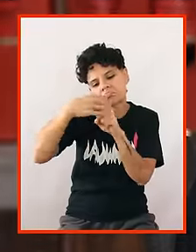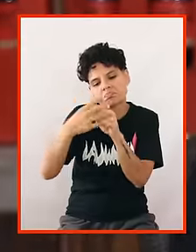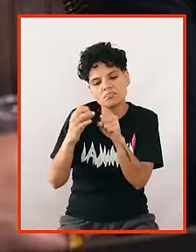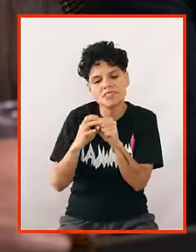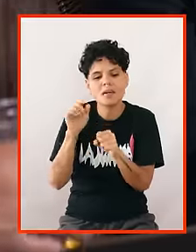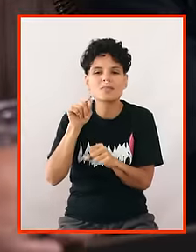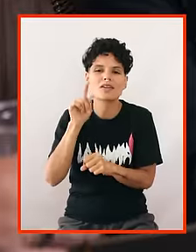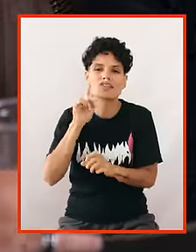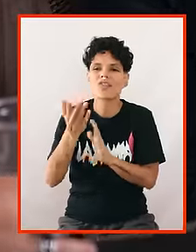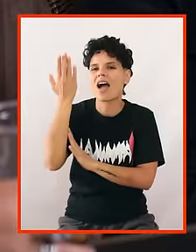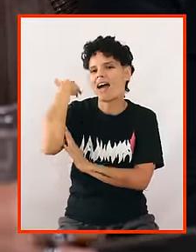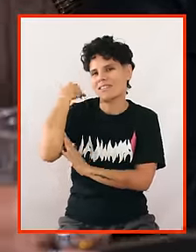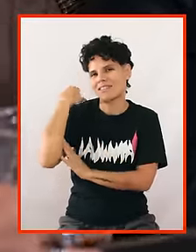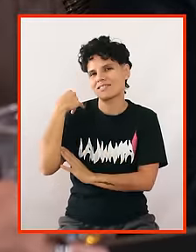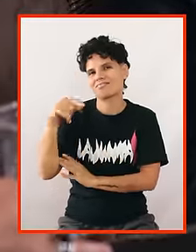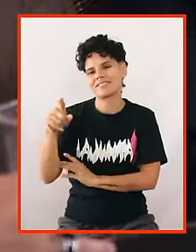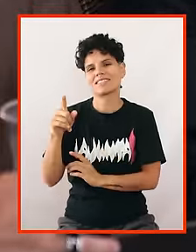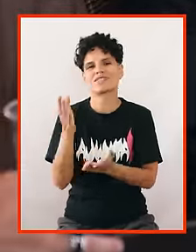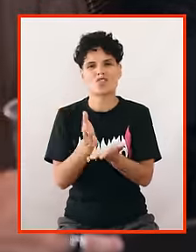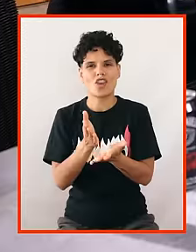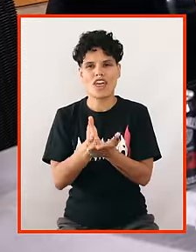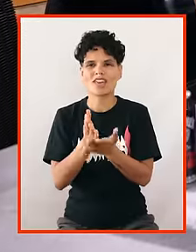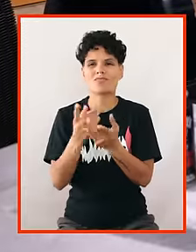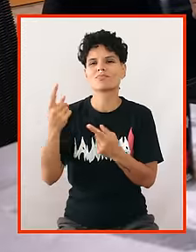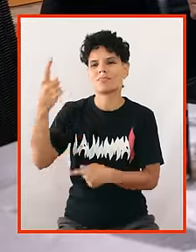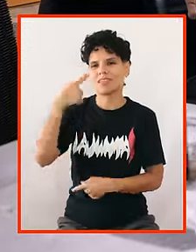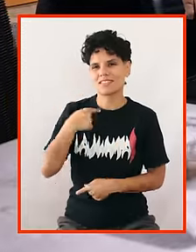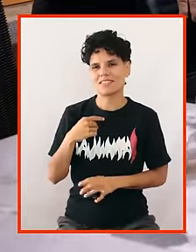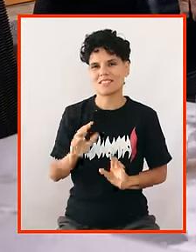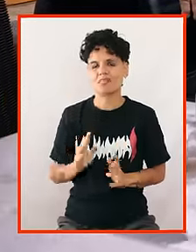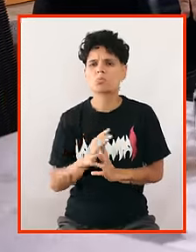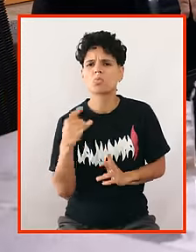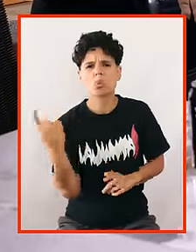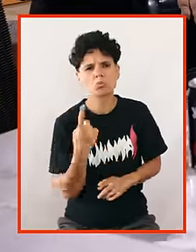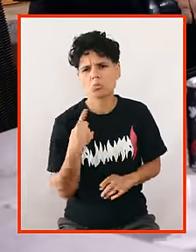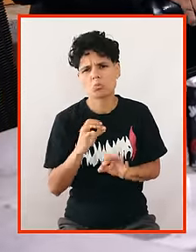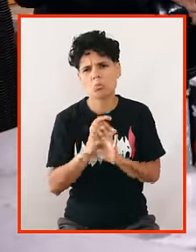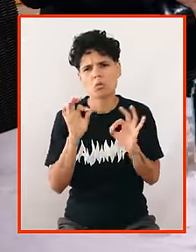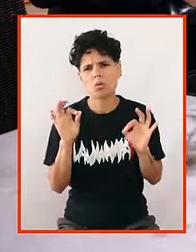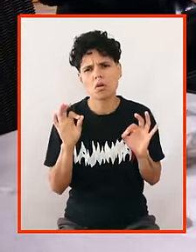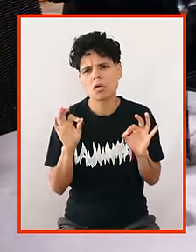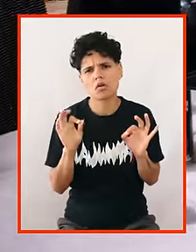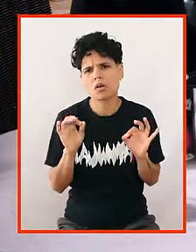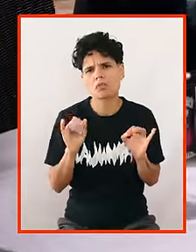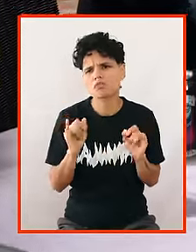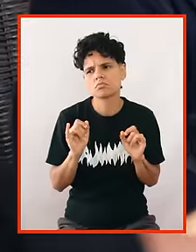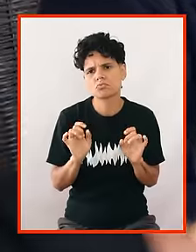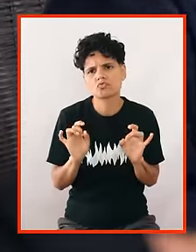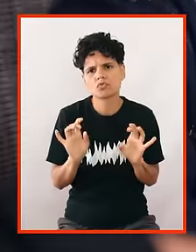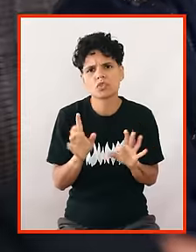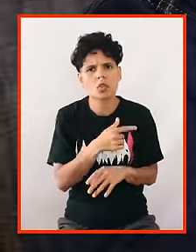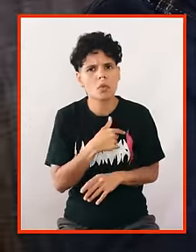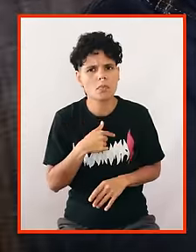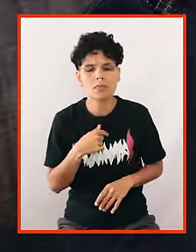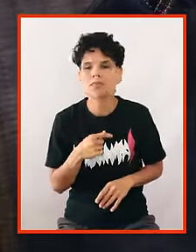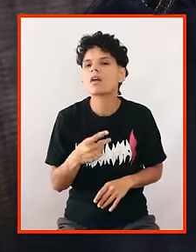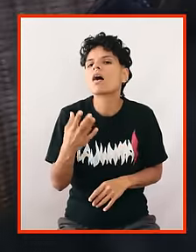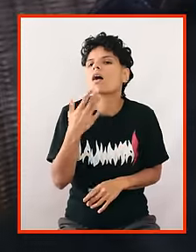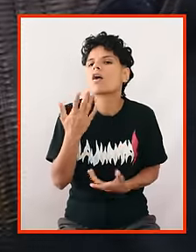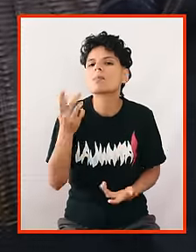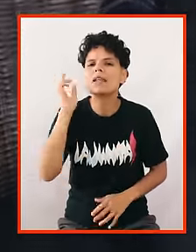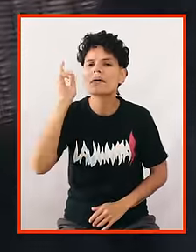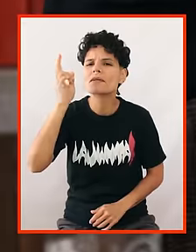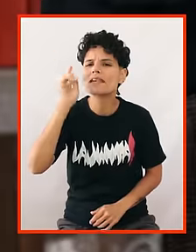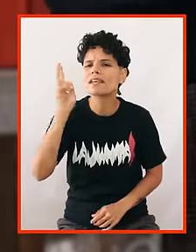Sí. Claro. Pero ese era un apodo del colegio. Del colegio, del claro. Del colegio. Sí, pero entre nosotros nunca nos llamamos con apodo. Cuenta la vez que iba